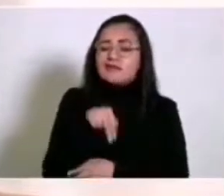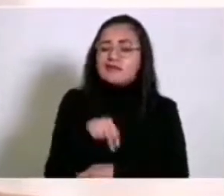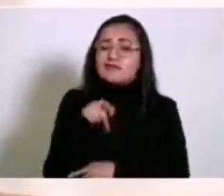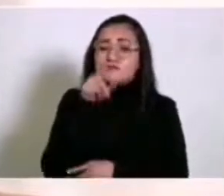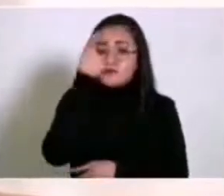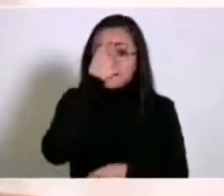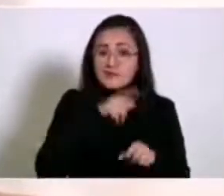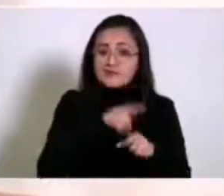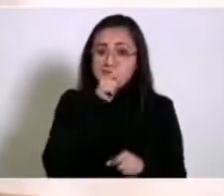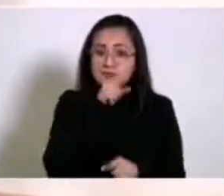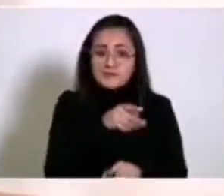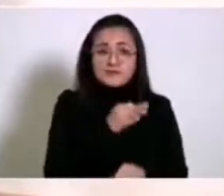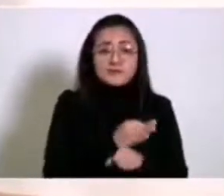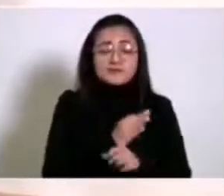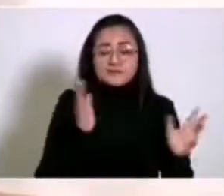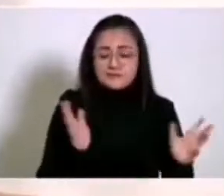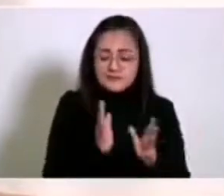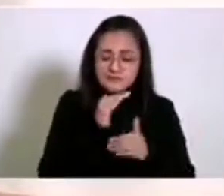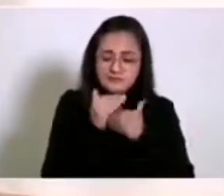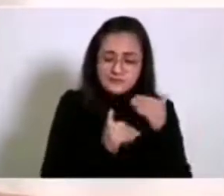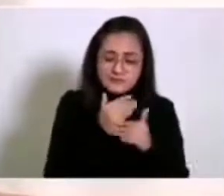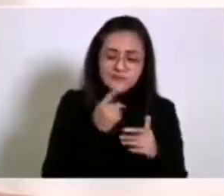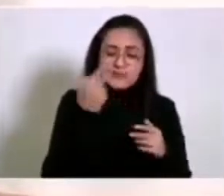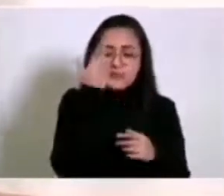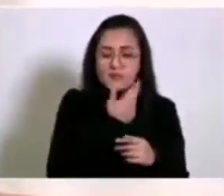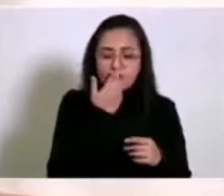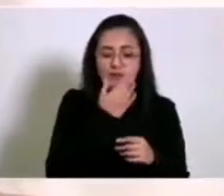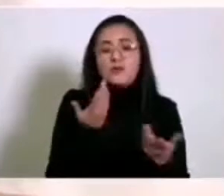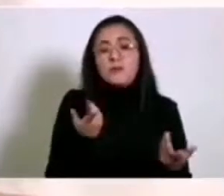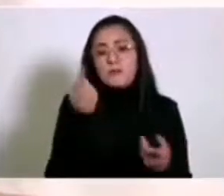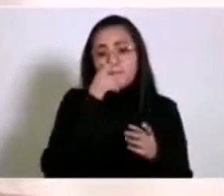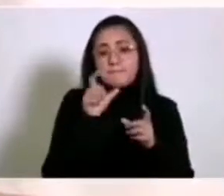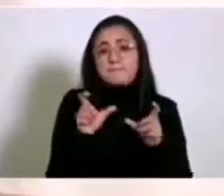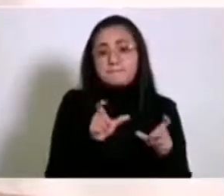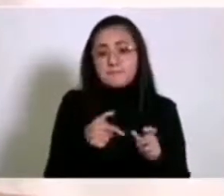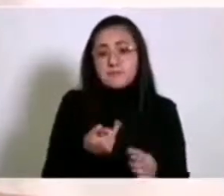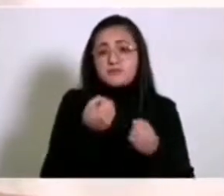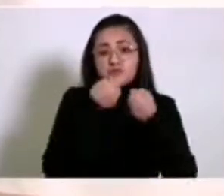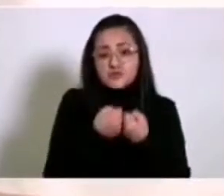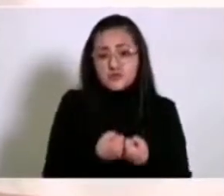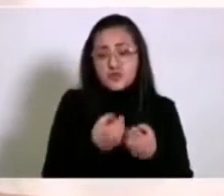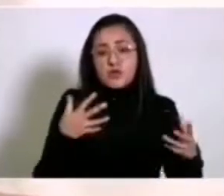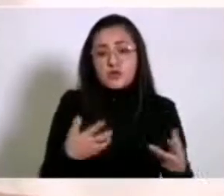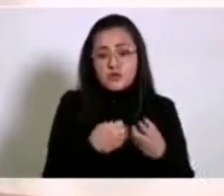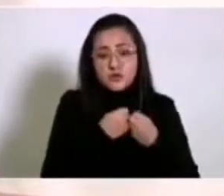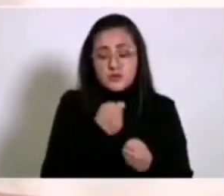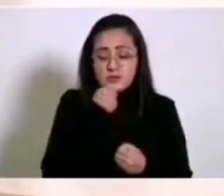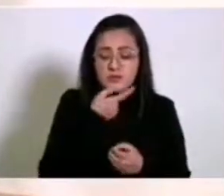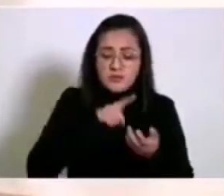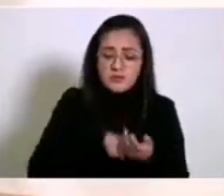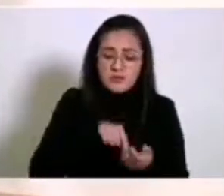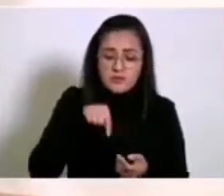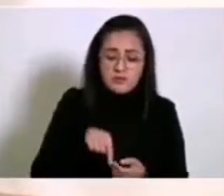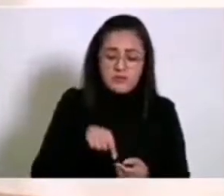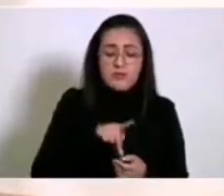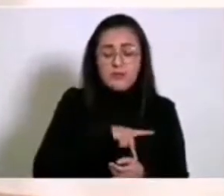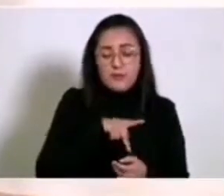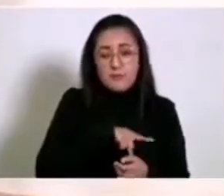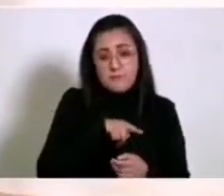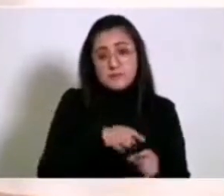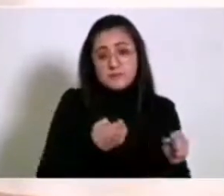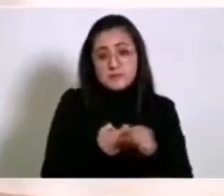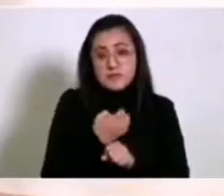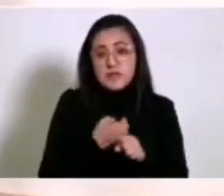mejoraremos los procesos en el futuro de revisión y control de las colecciones y aseguraremos la salvaguarda de los bienes patrimoniales esta